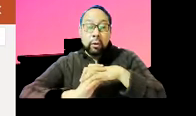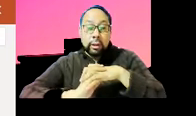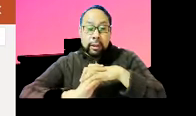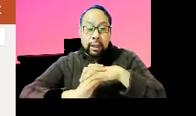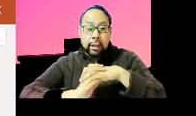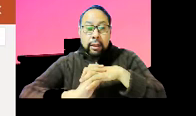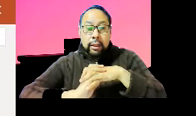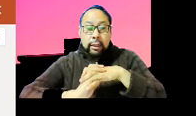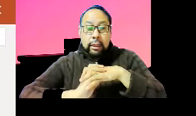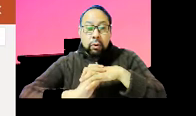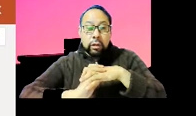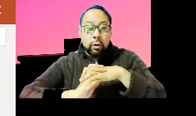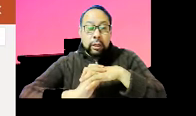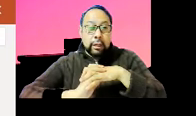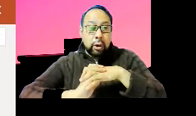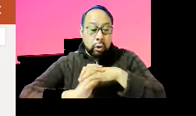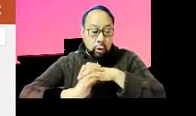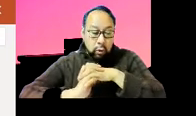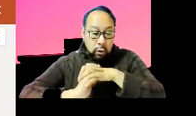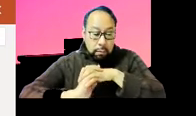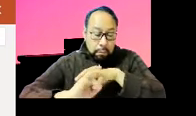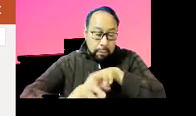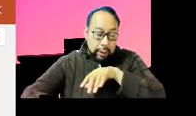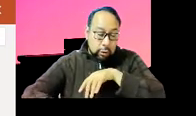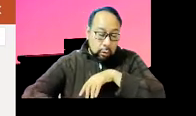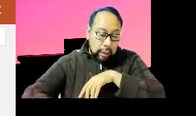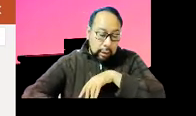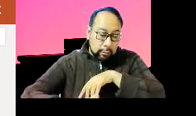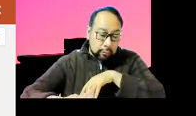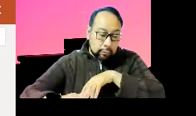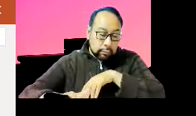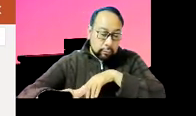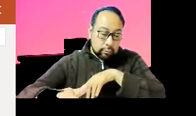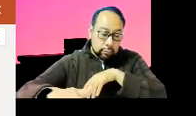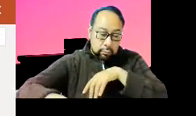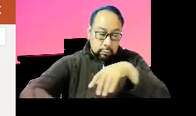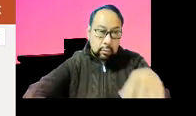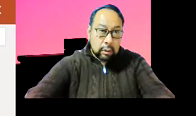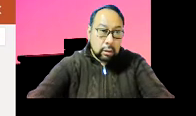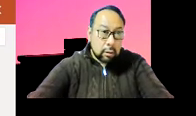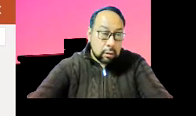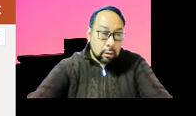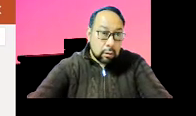a lo largo de nuestra vida y nuestro desarrollo personal.